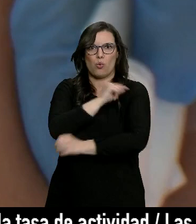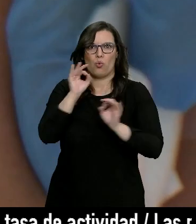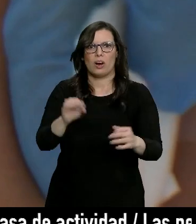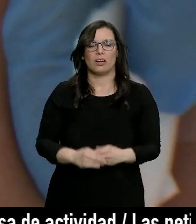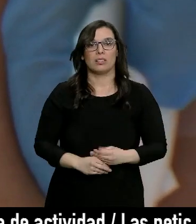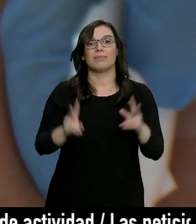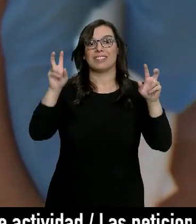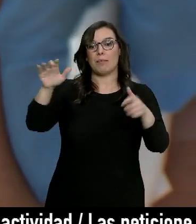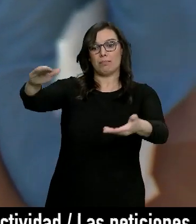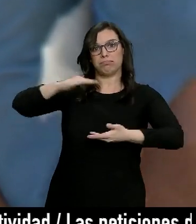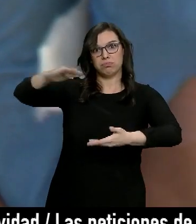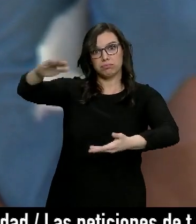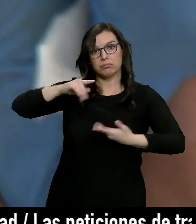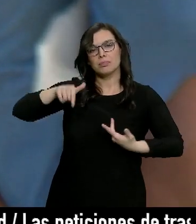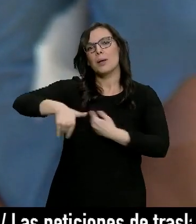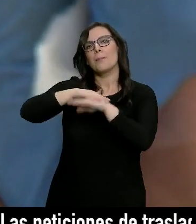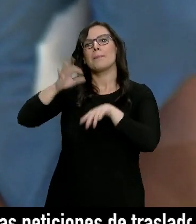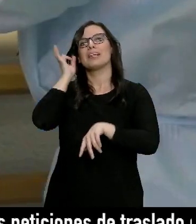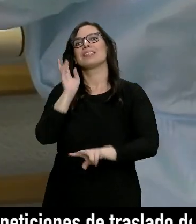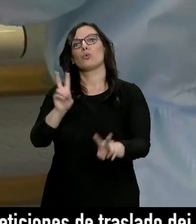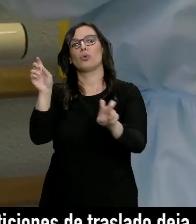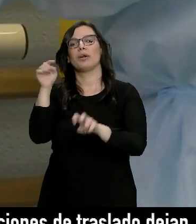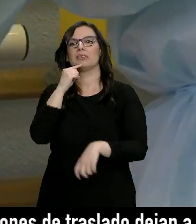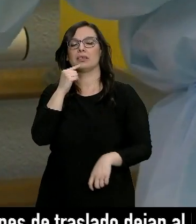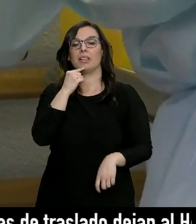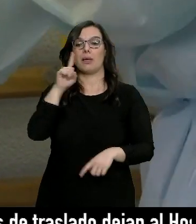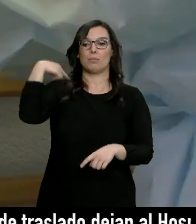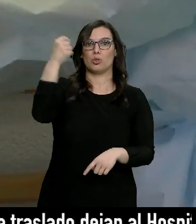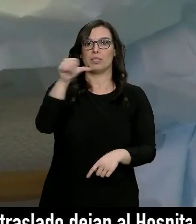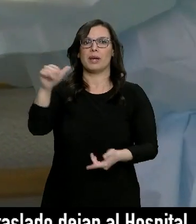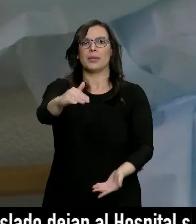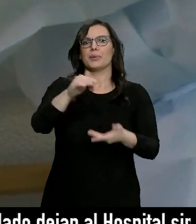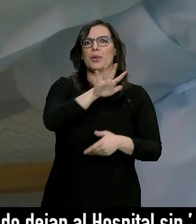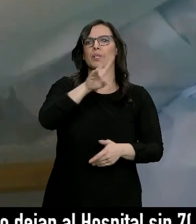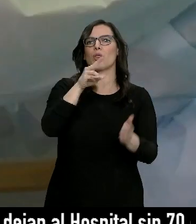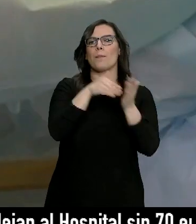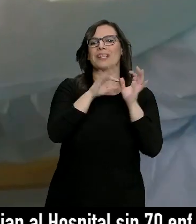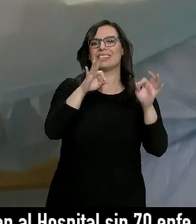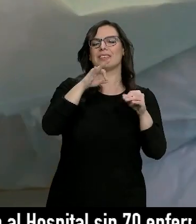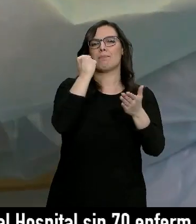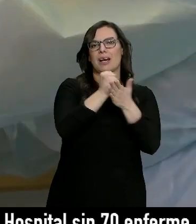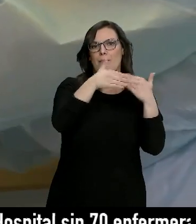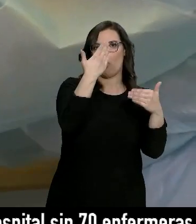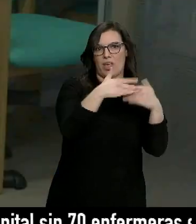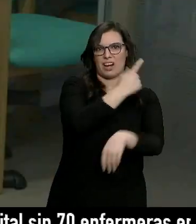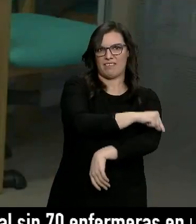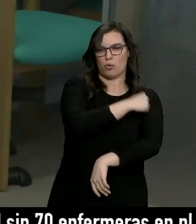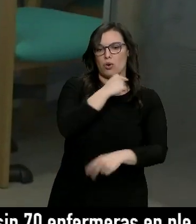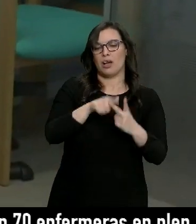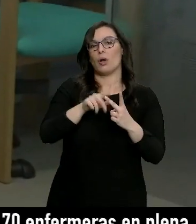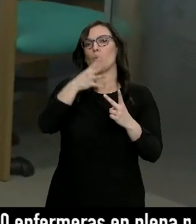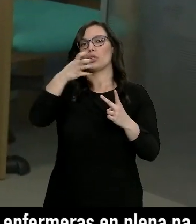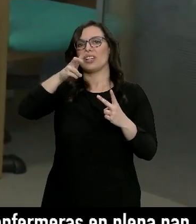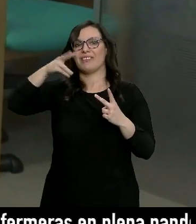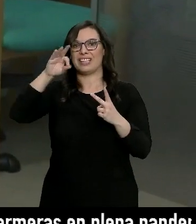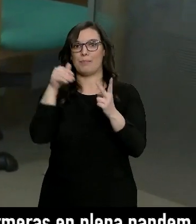los suministros, la ministra Darias ha avanzado que la semana que viene llegarán 52.000 dosis de la vacuna de Moderna y 420.000